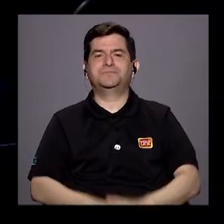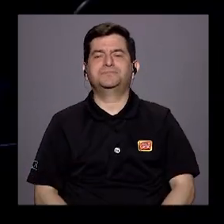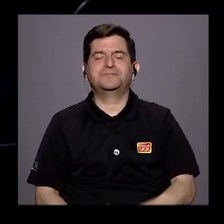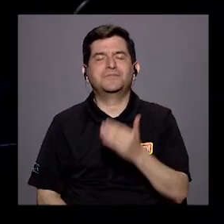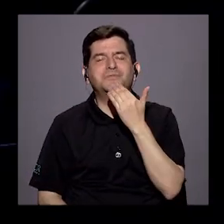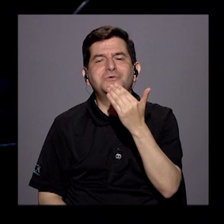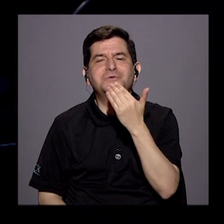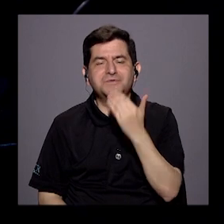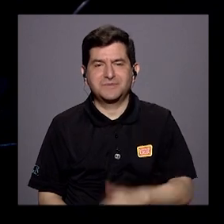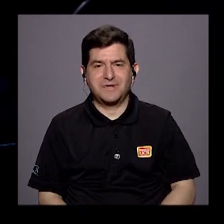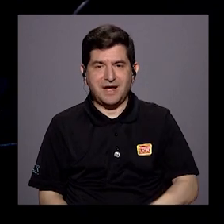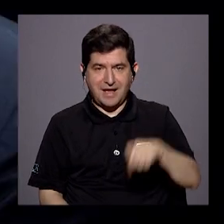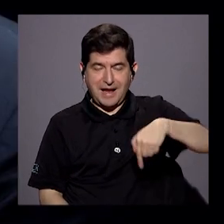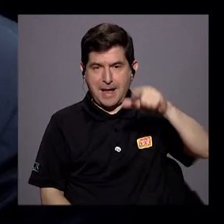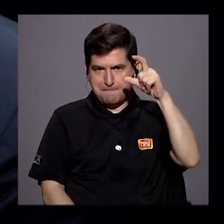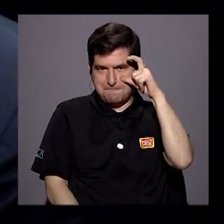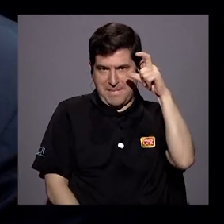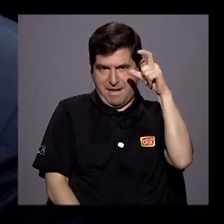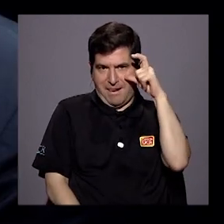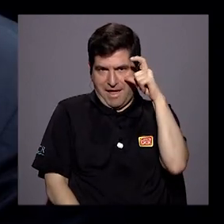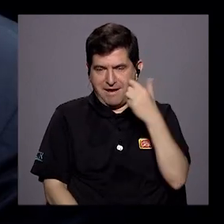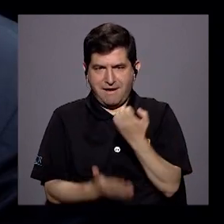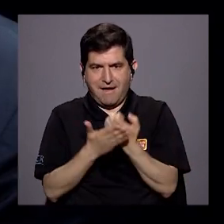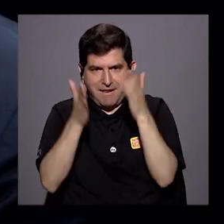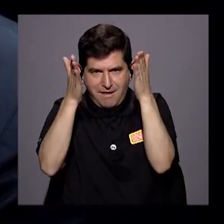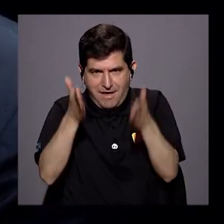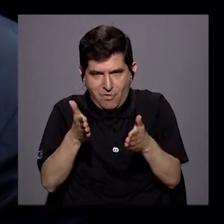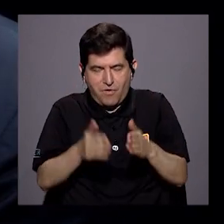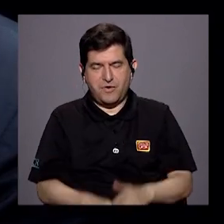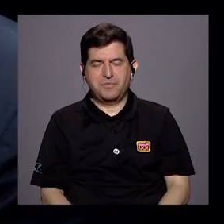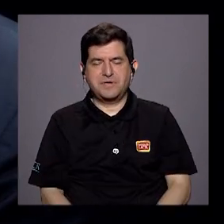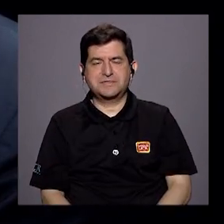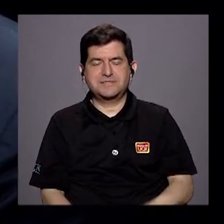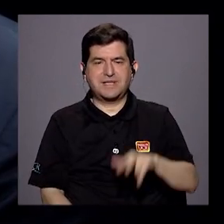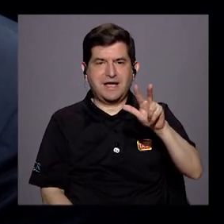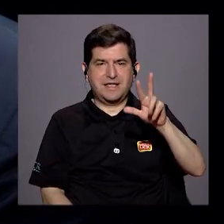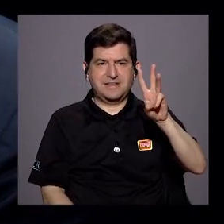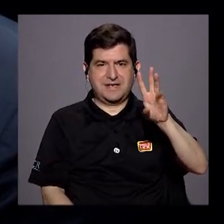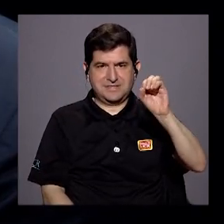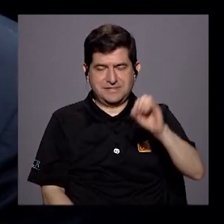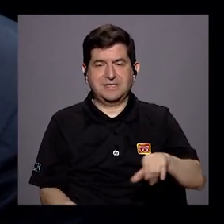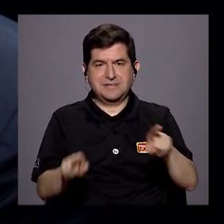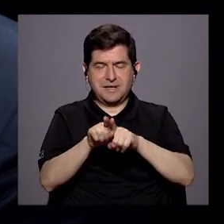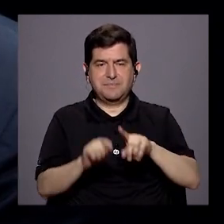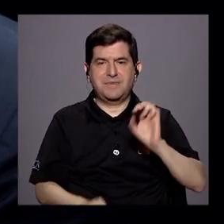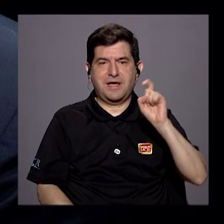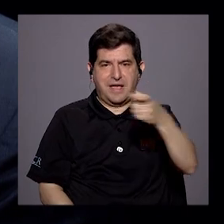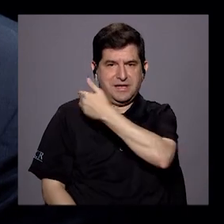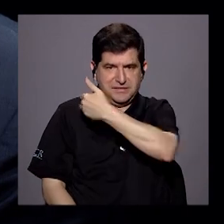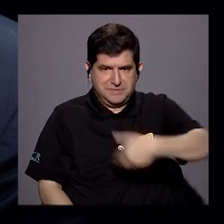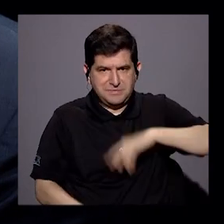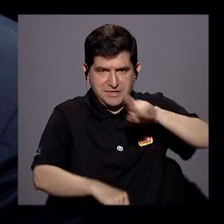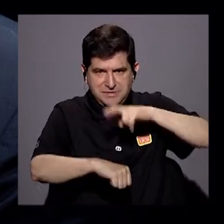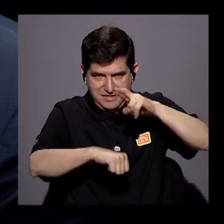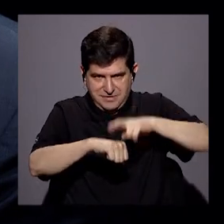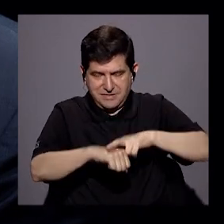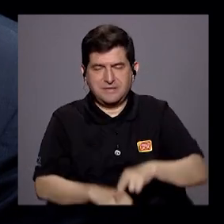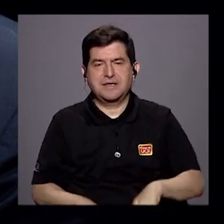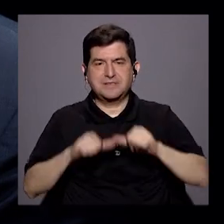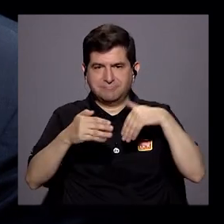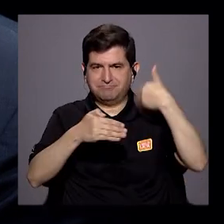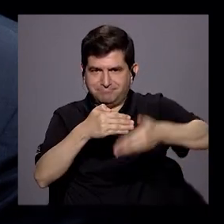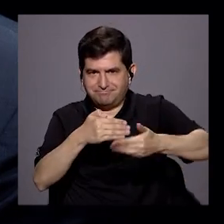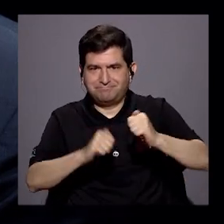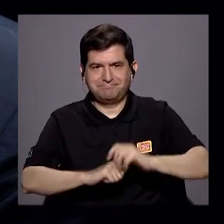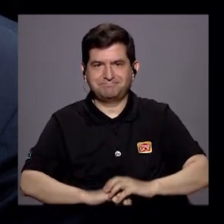confianza estamos cuando miguel ángel rodríguez un economista de lujo acá en 360 pero además ex presidente de nuestra república